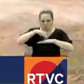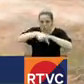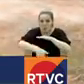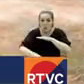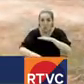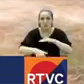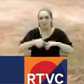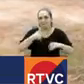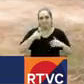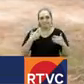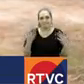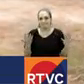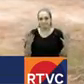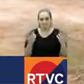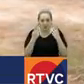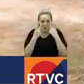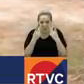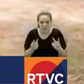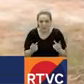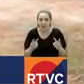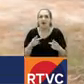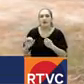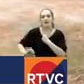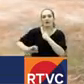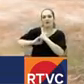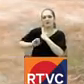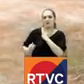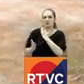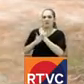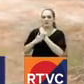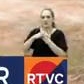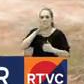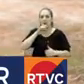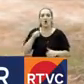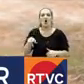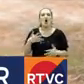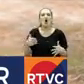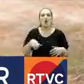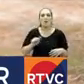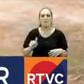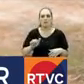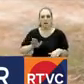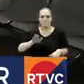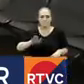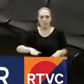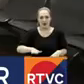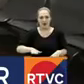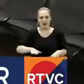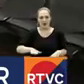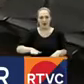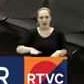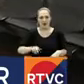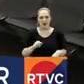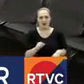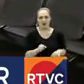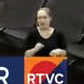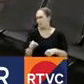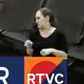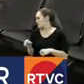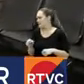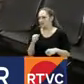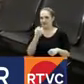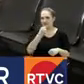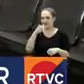yo no alcanzo a verlas. Ella para un poquito y ella como que voltea un poco la